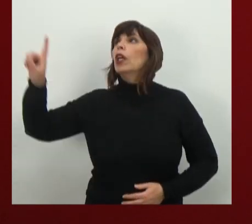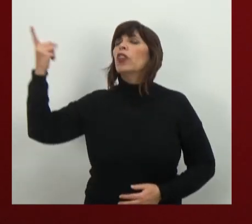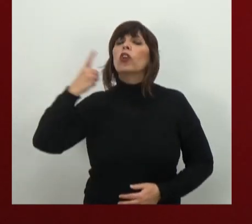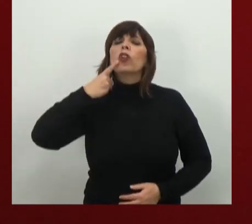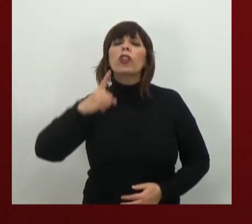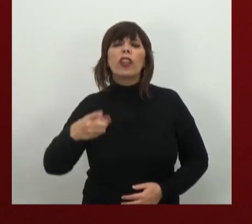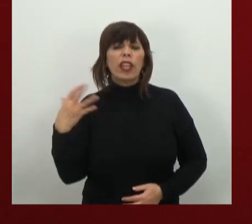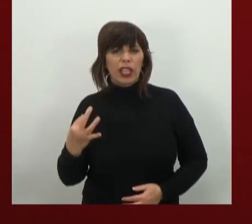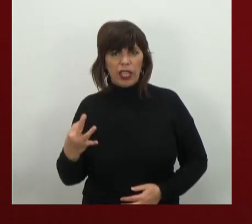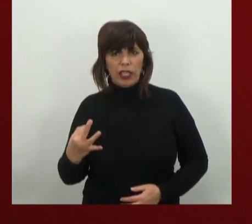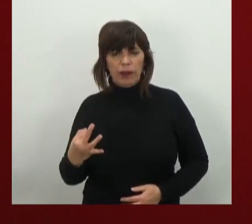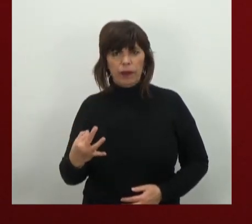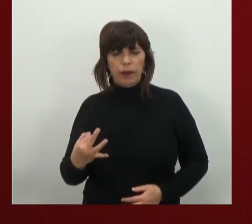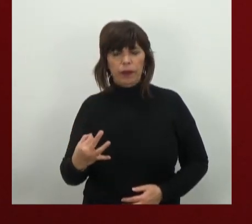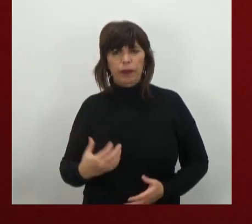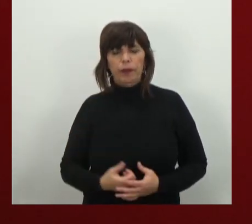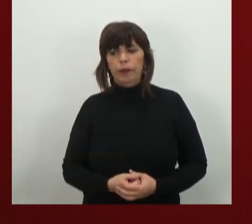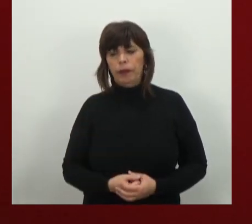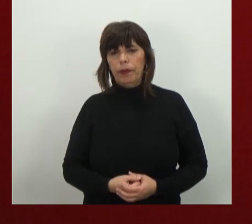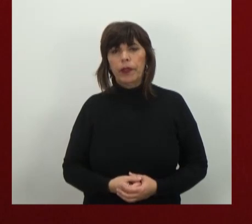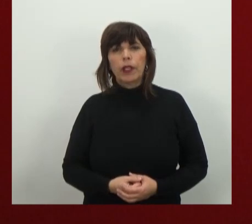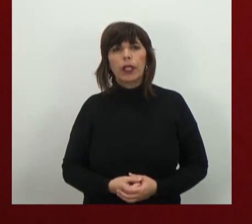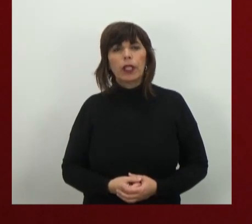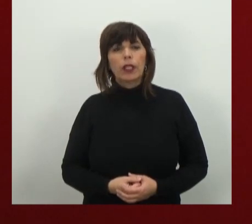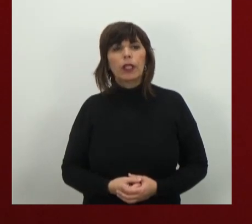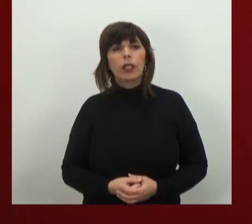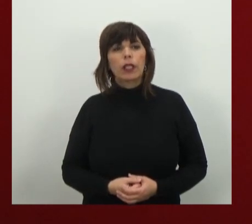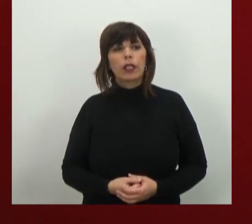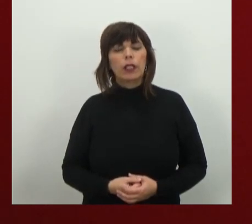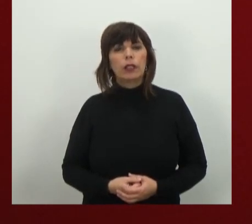Atención, si tienes para escribir, escríbetelo.